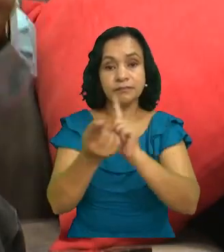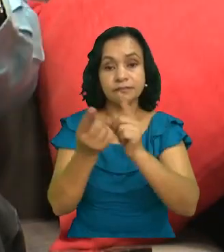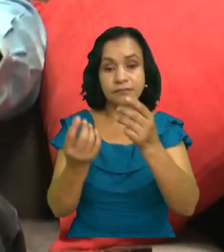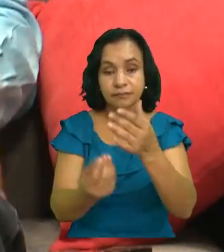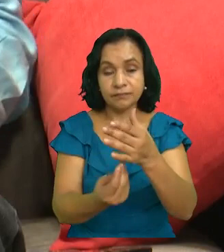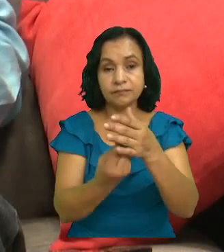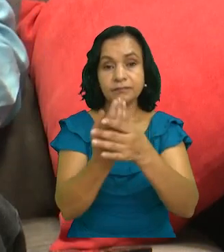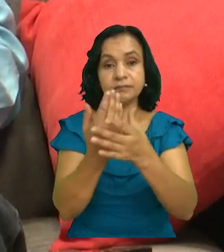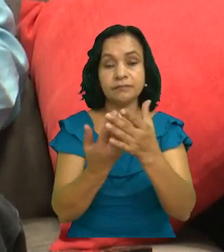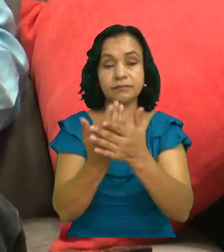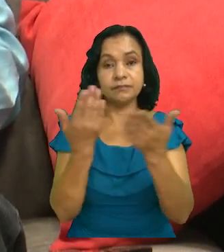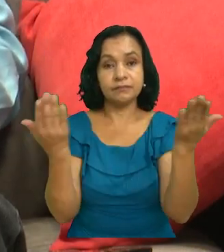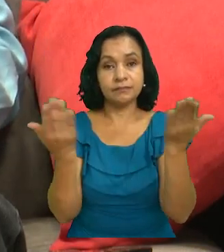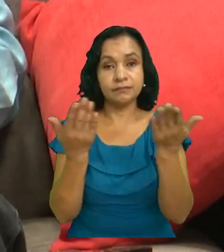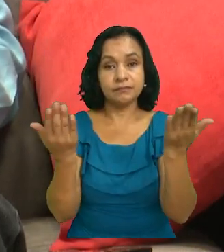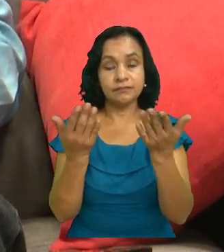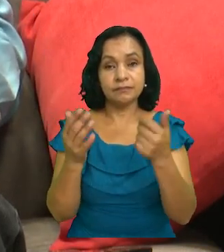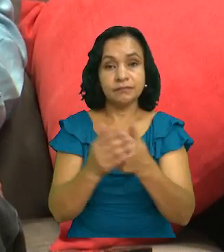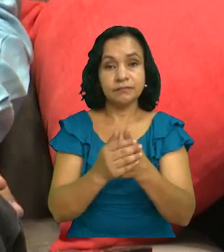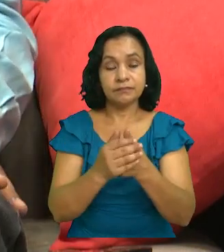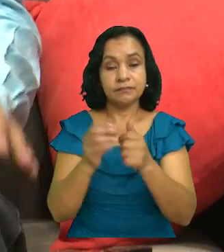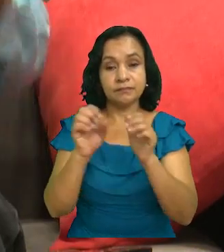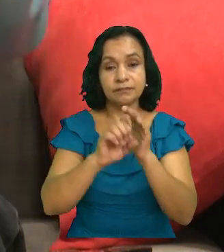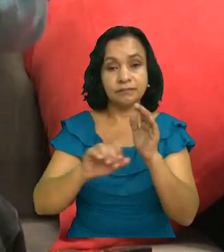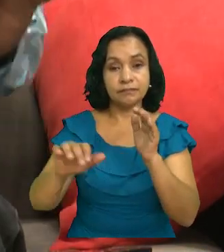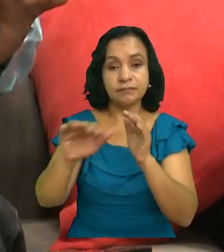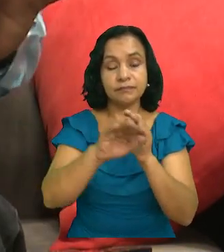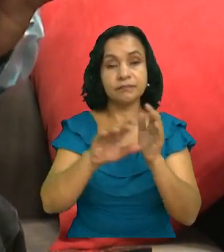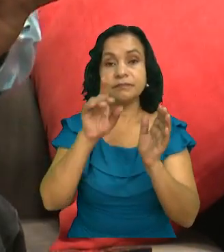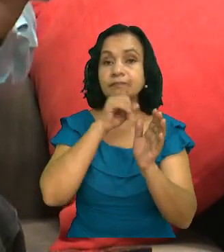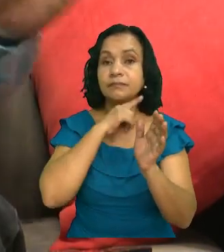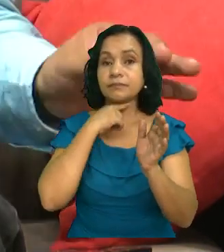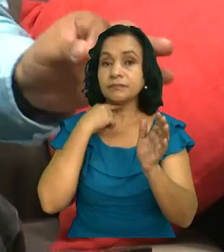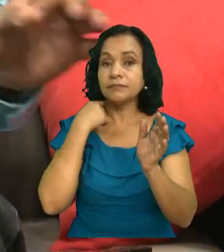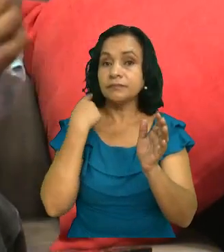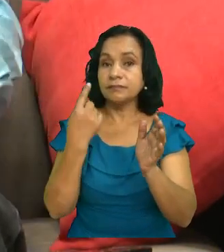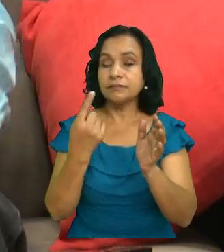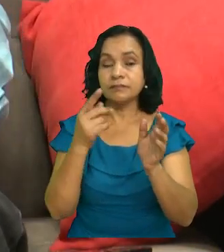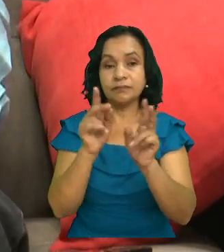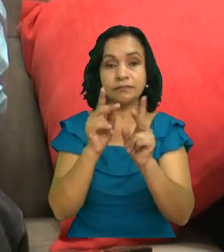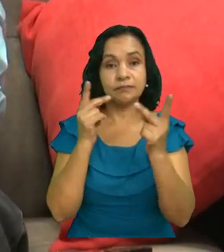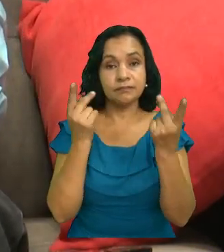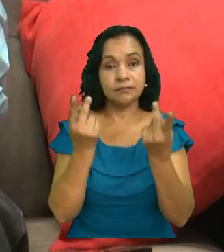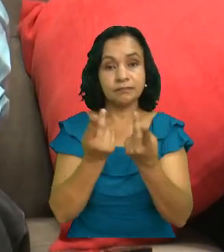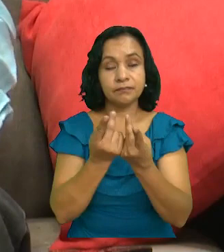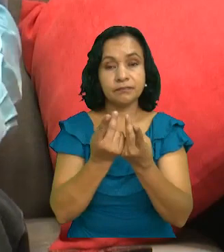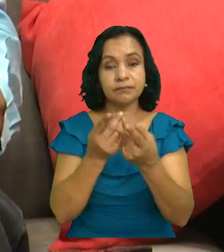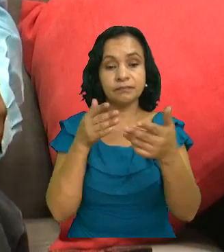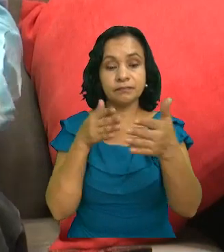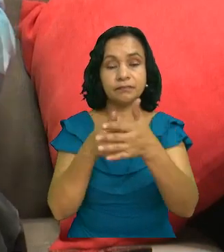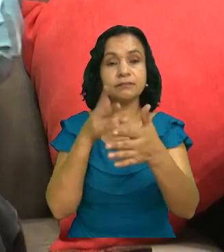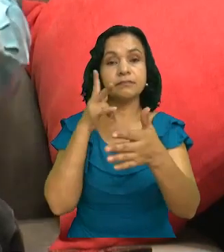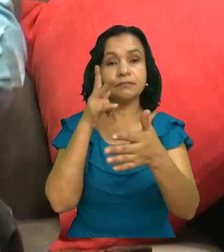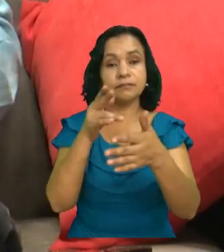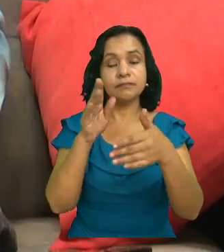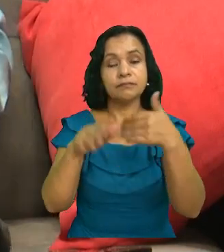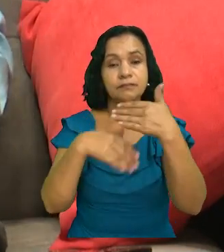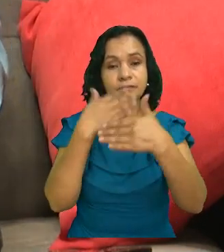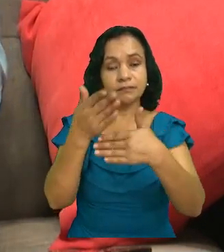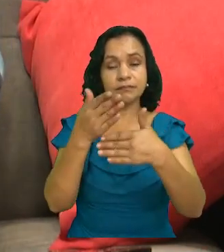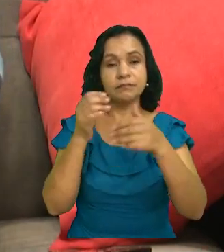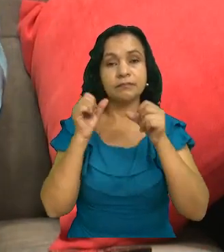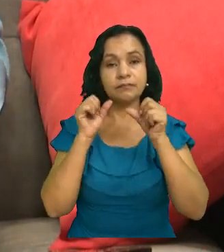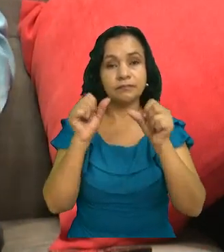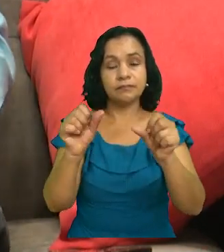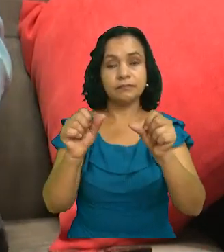la transformación de perspectivas sociales, reales de nuestro pueblo. Hacemos una breve pausa y nosotros al